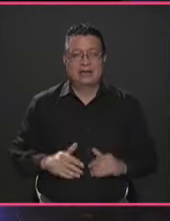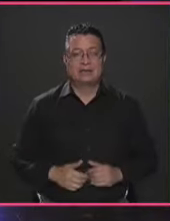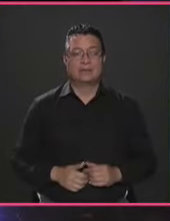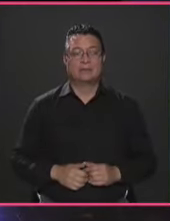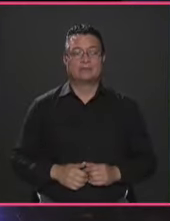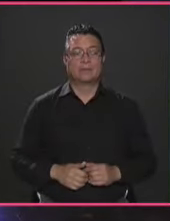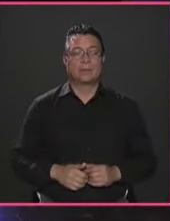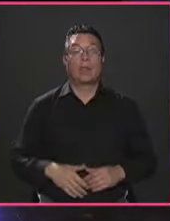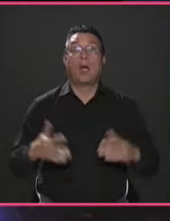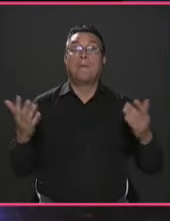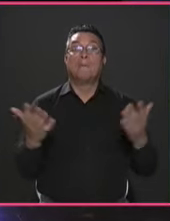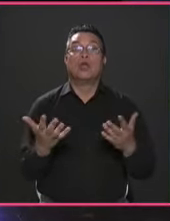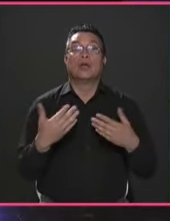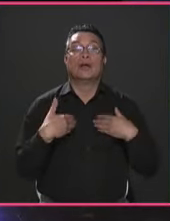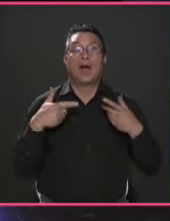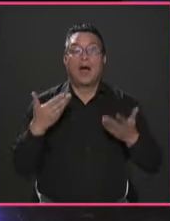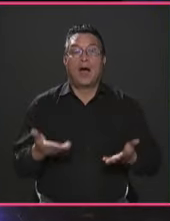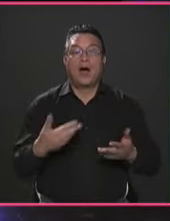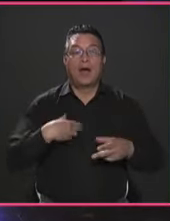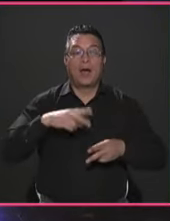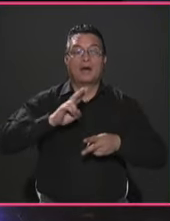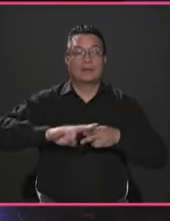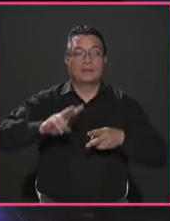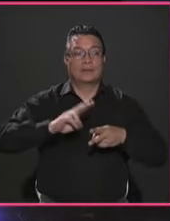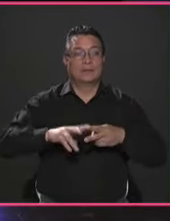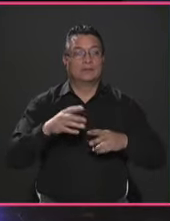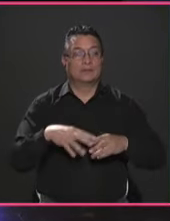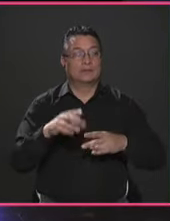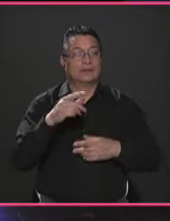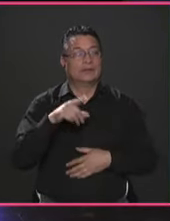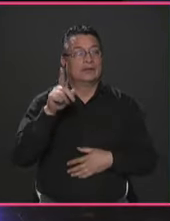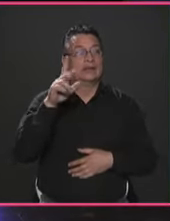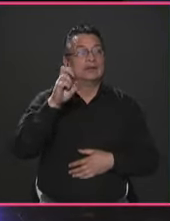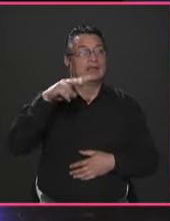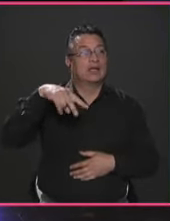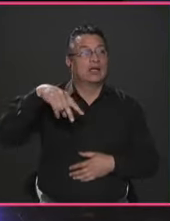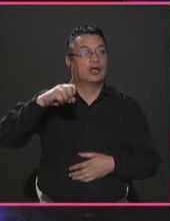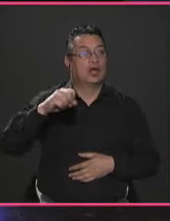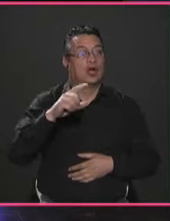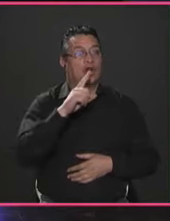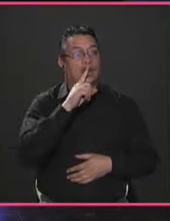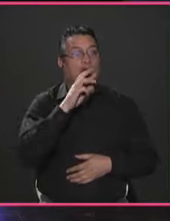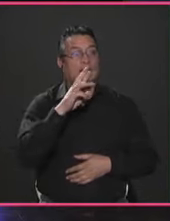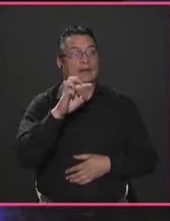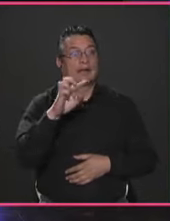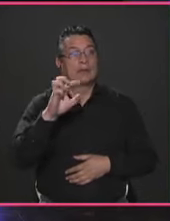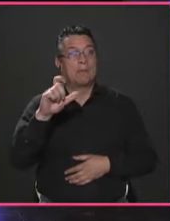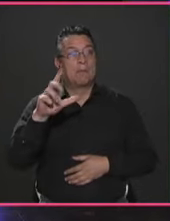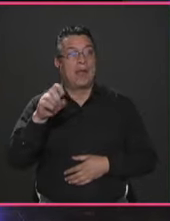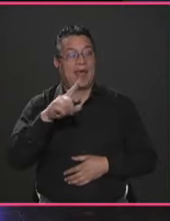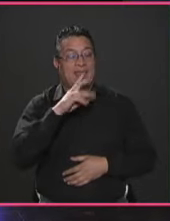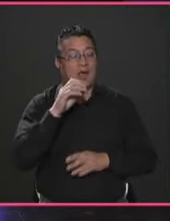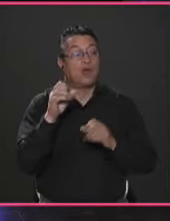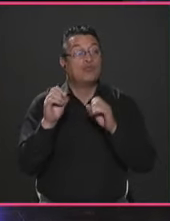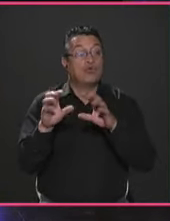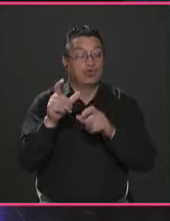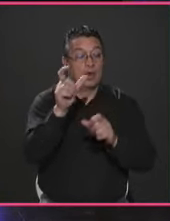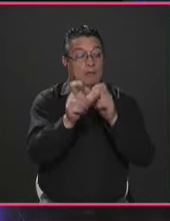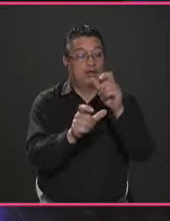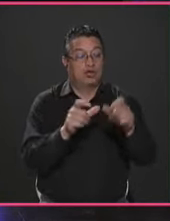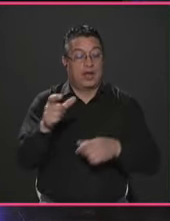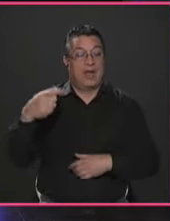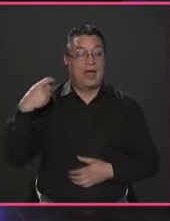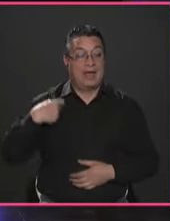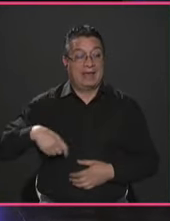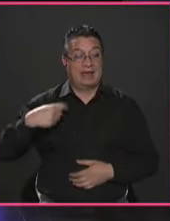presente por qué estamos haciendo transpl es porque Bueno hay miles de personas en Estados Unidos millones de